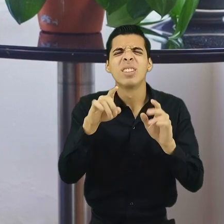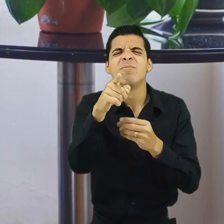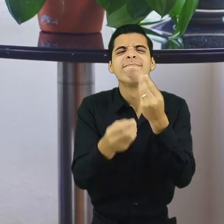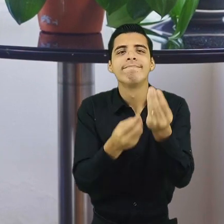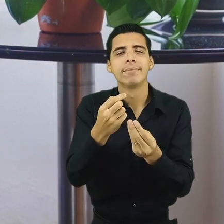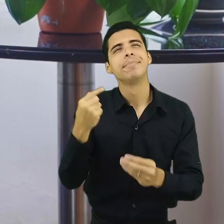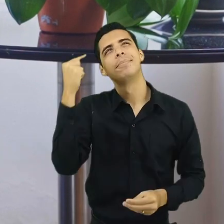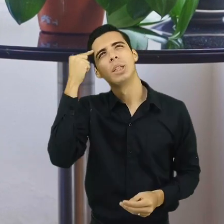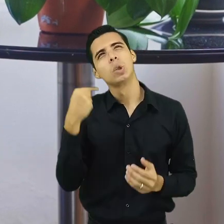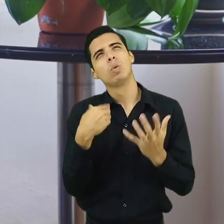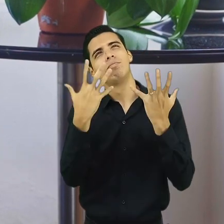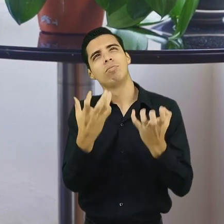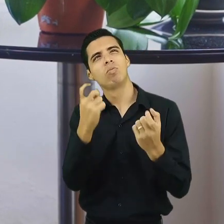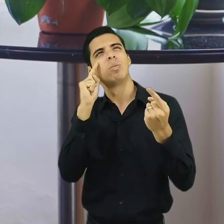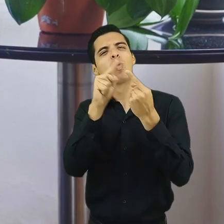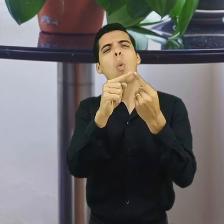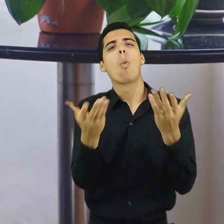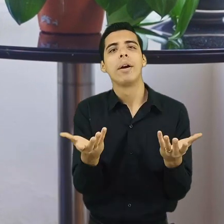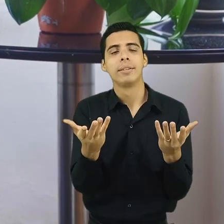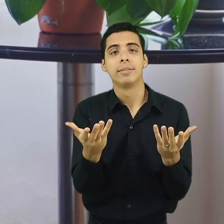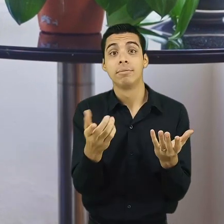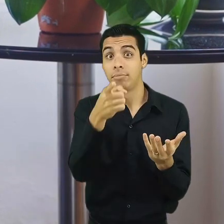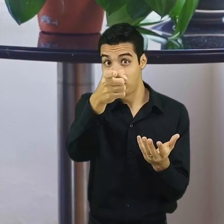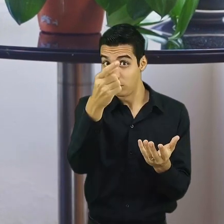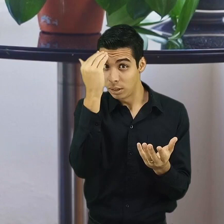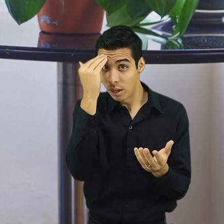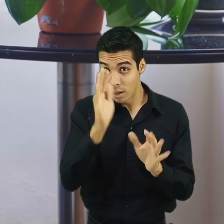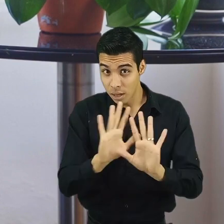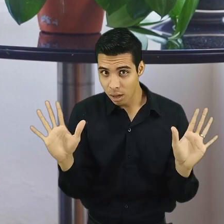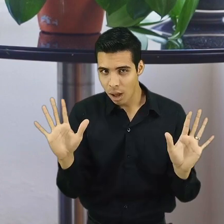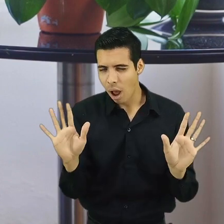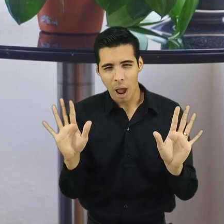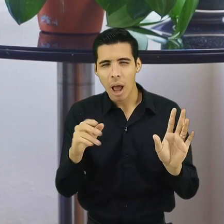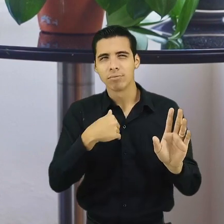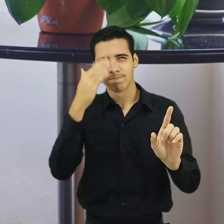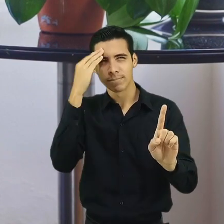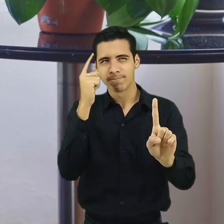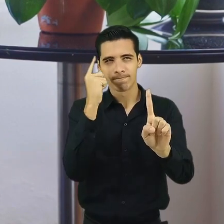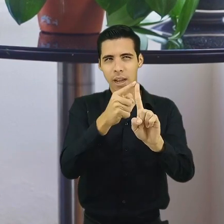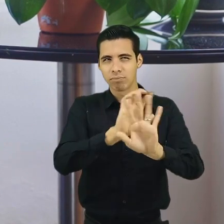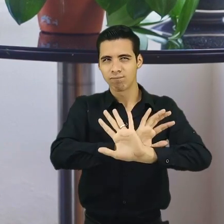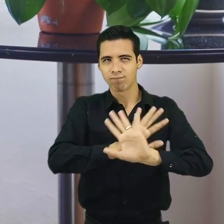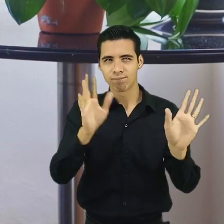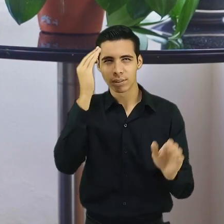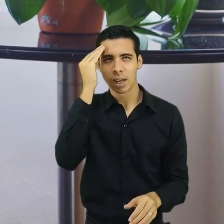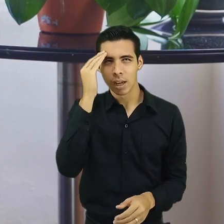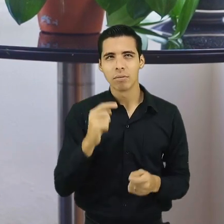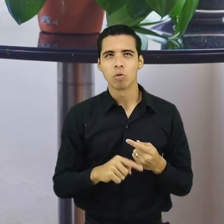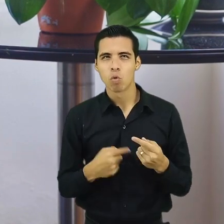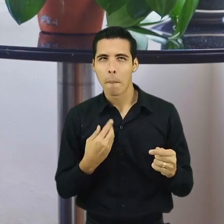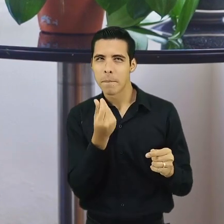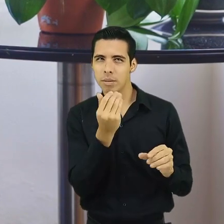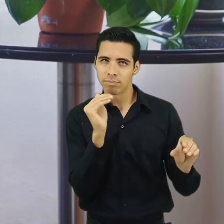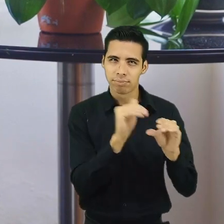camino y de nuestra inversión, pues debemos enfocarnos en un modelo que cumpla nuestro objetivo y nuestras expectativas. Podemos hacernos preguntas como ¿en qué quiero